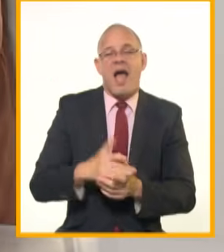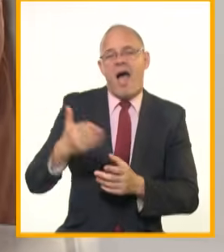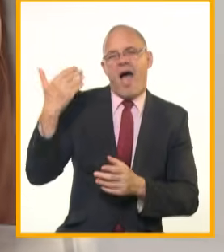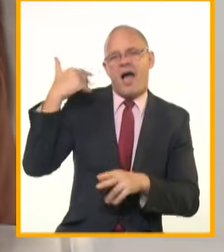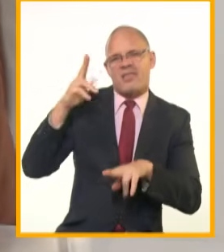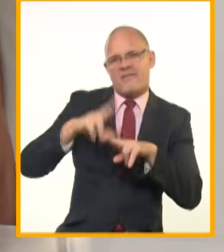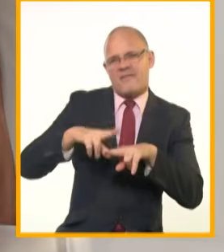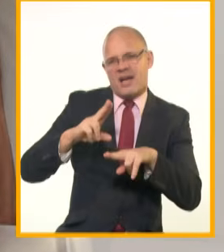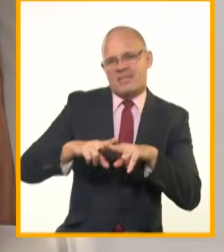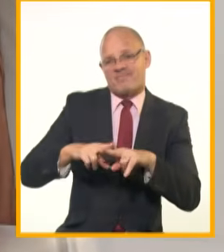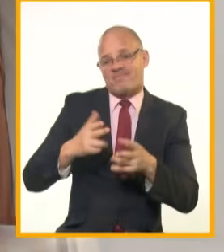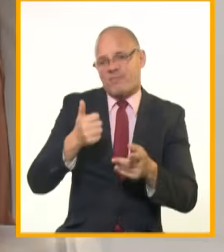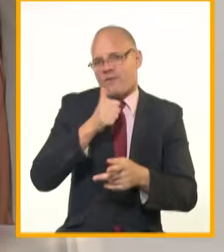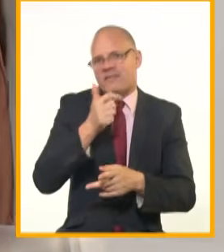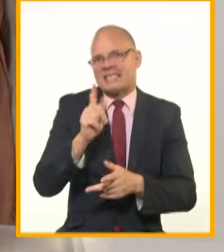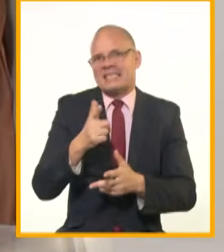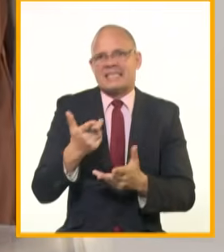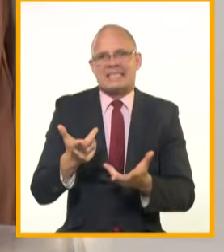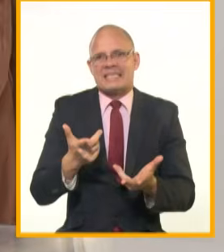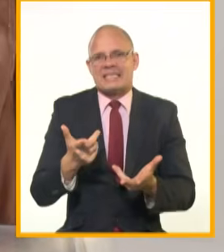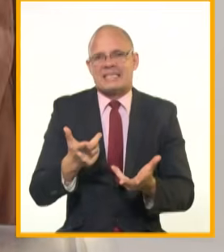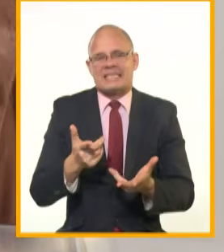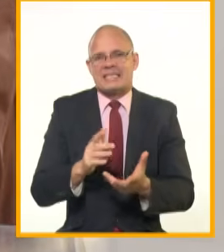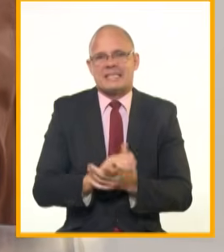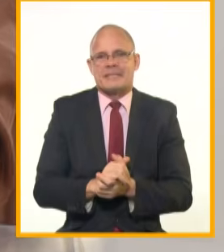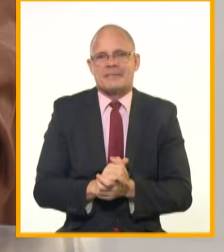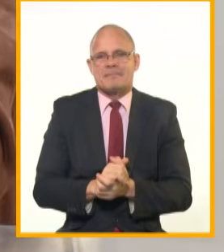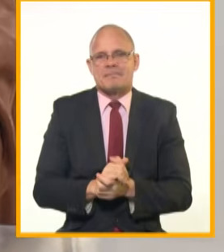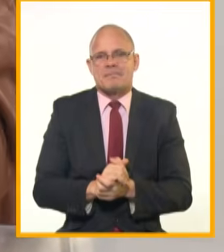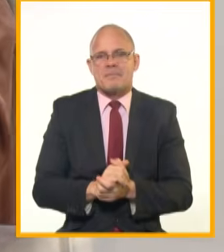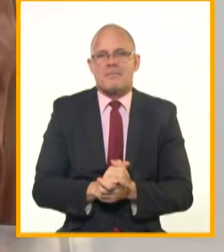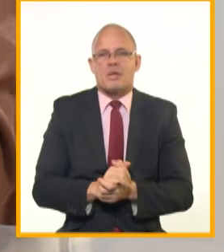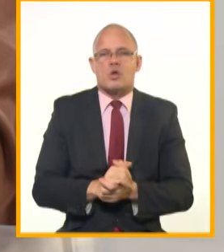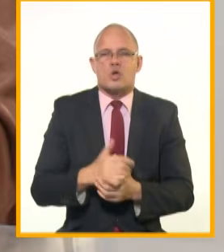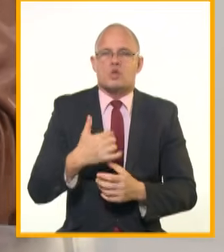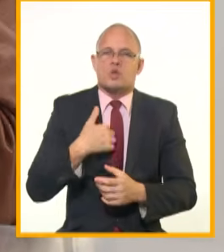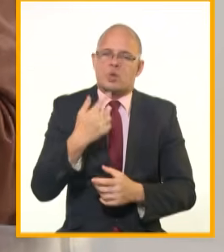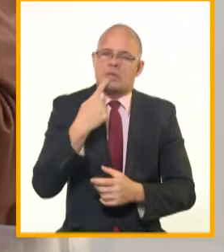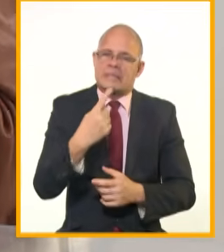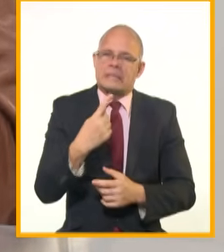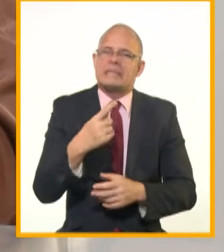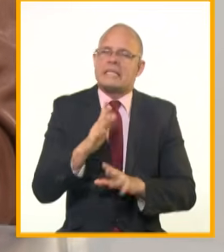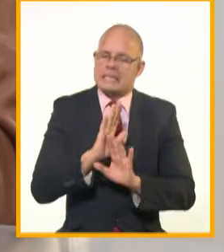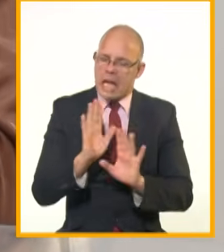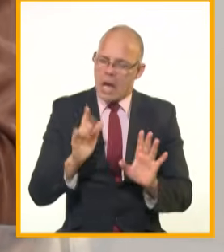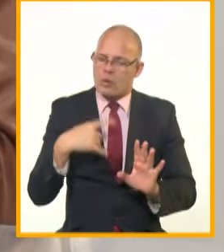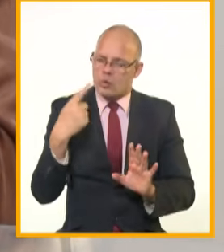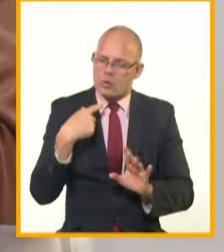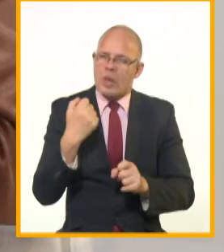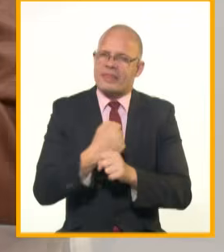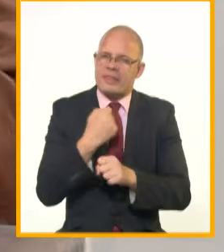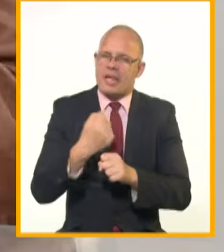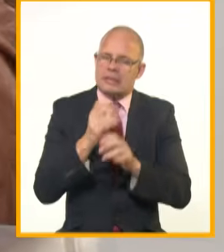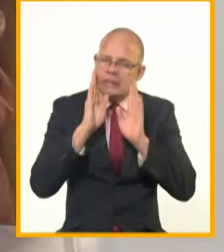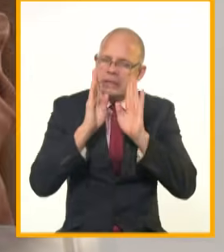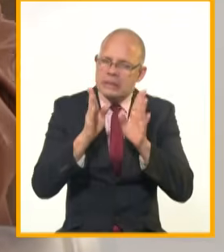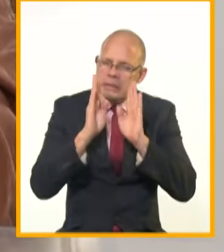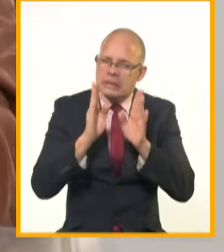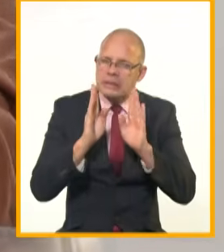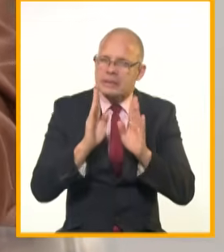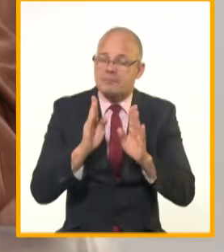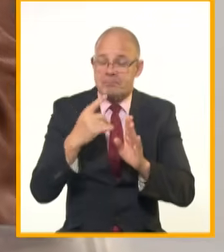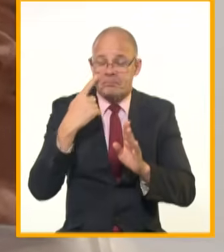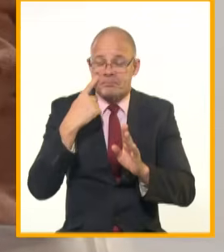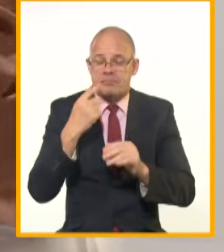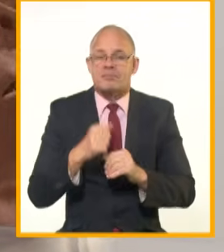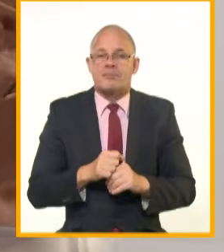compleja para la identidad. Claro. Era muy compleja para la identidad. Es un tema que hemos trabajado con mucha intención en Artemisa. De las últimas cosas que